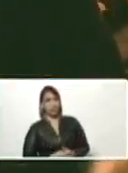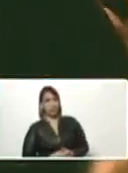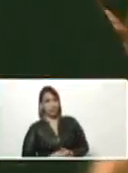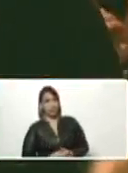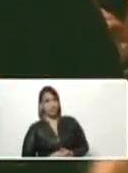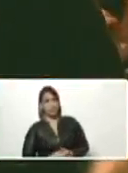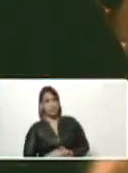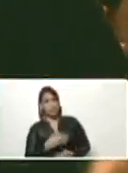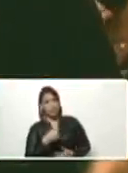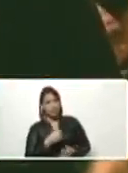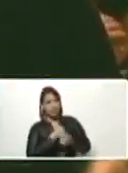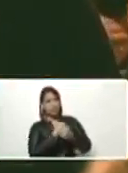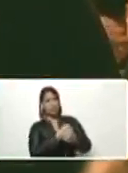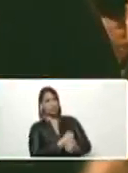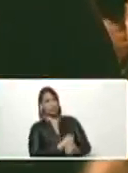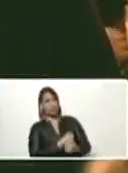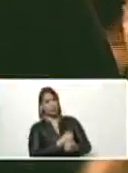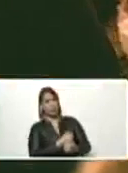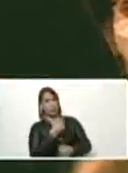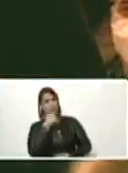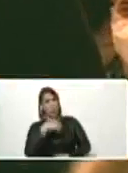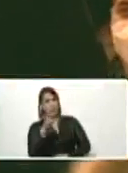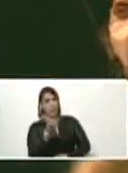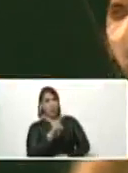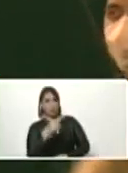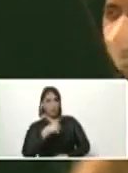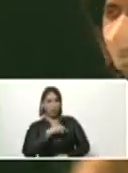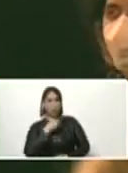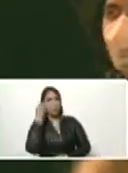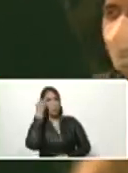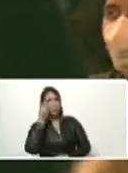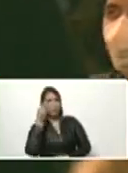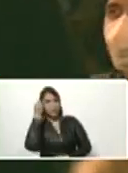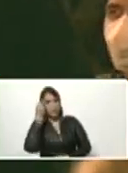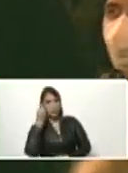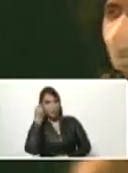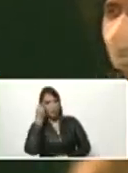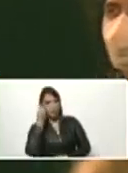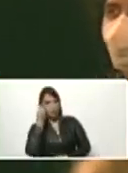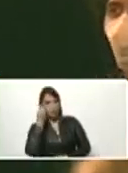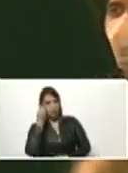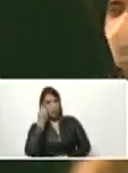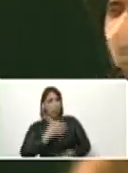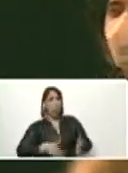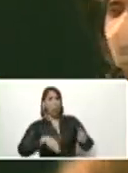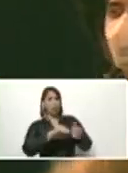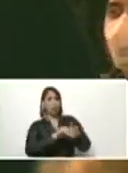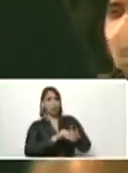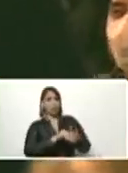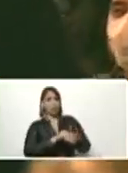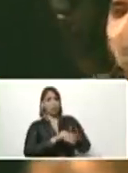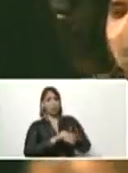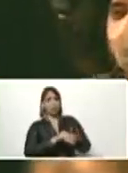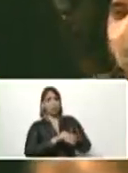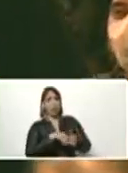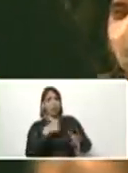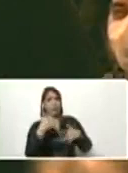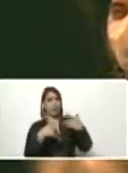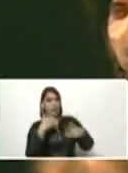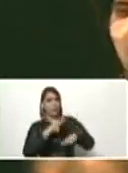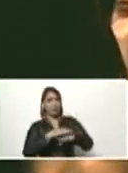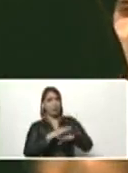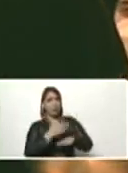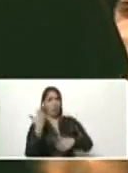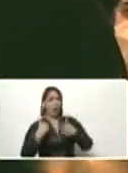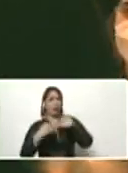querido presidente, pueblo de Venezuela, nosotros creemos que rememorar un hecho que ocurrió hace 200 años